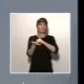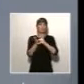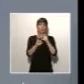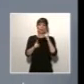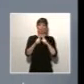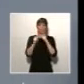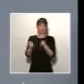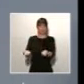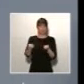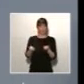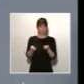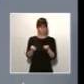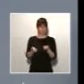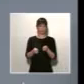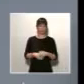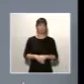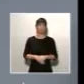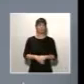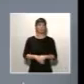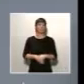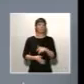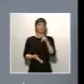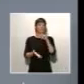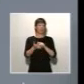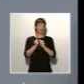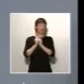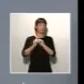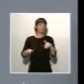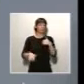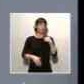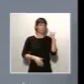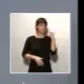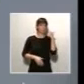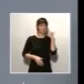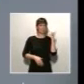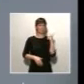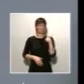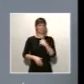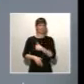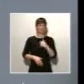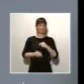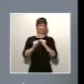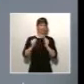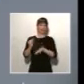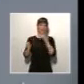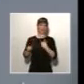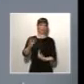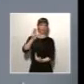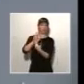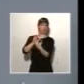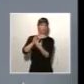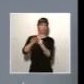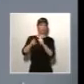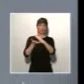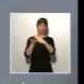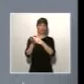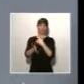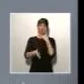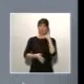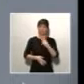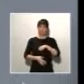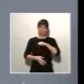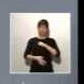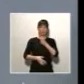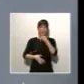Nos temíamos que en el momento de la epidemia la parada de producción de China pudiera tener impacto en el acceso a los medicamentos en España, porque es preciso recordar